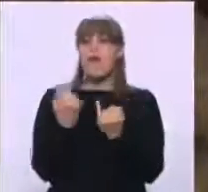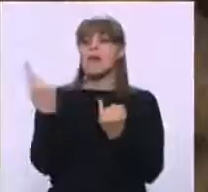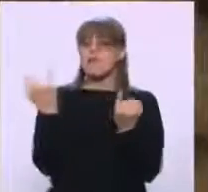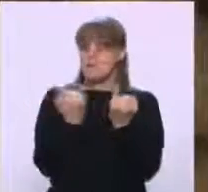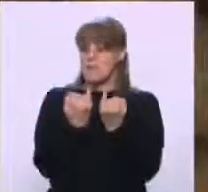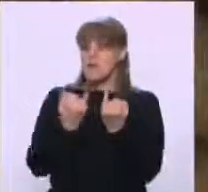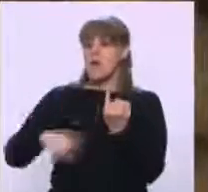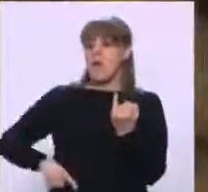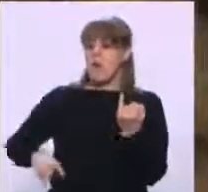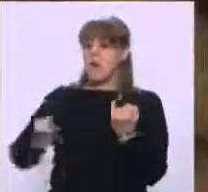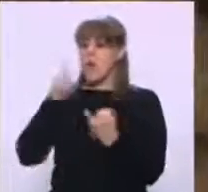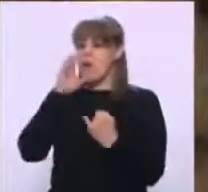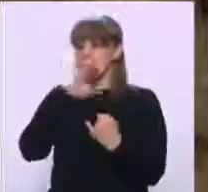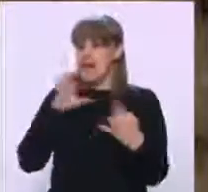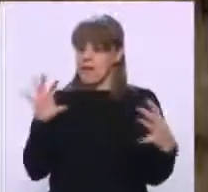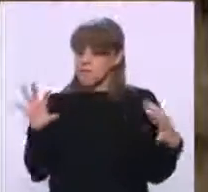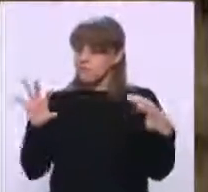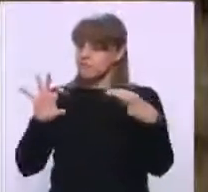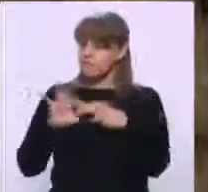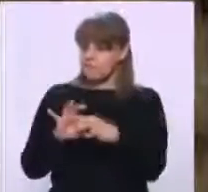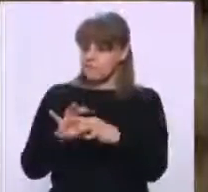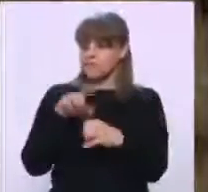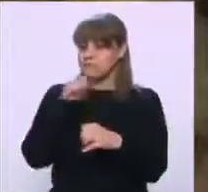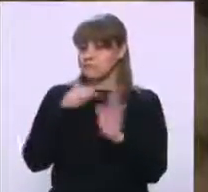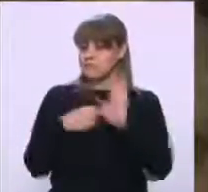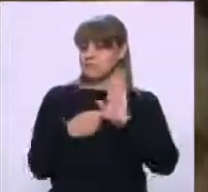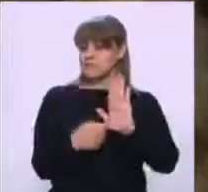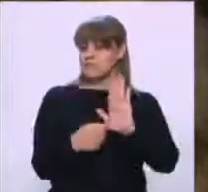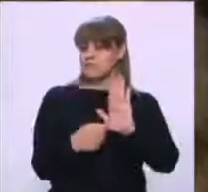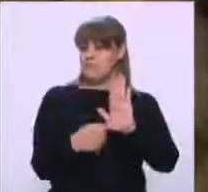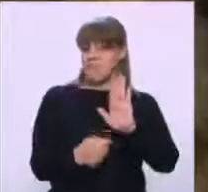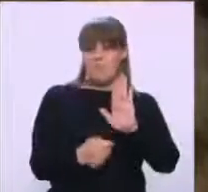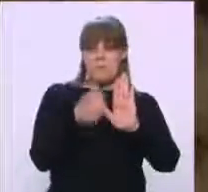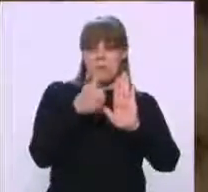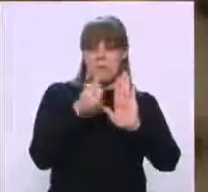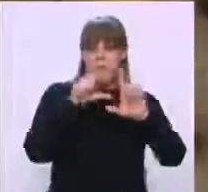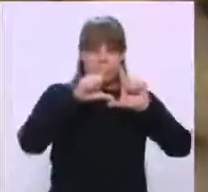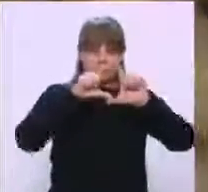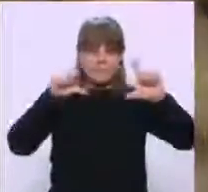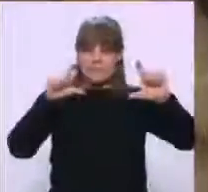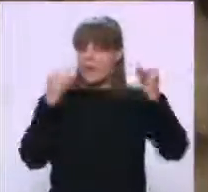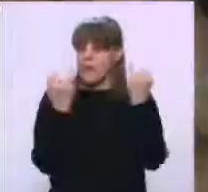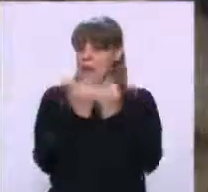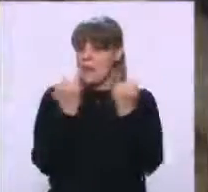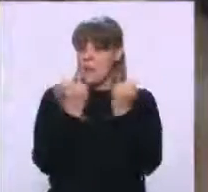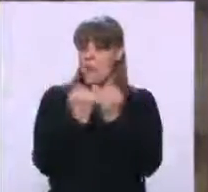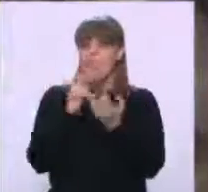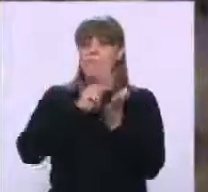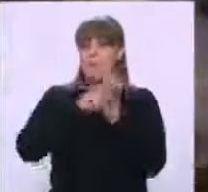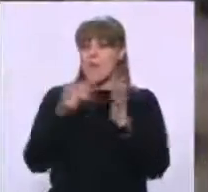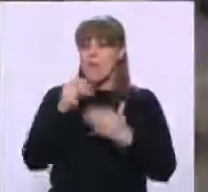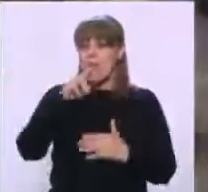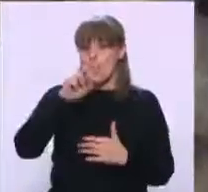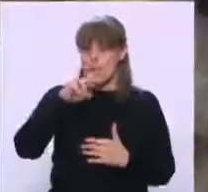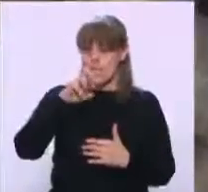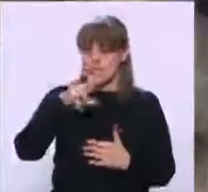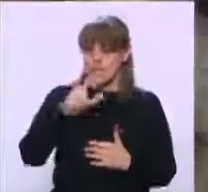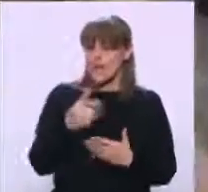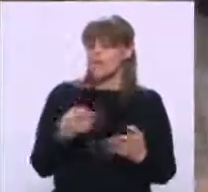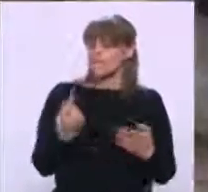gobierno de Aguascalientes, la primera plana también es la nota del Universal. Yo me pregunto cómo le